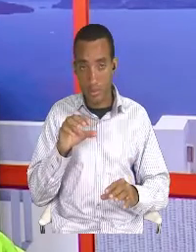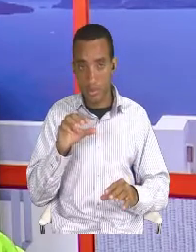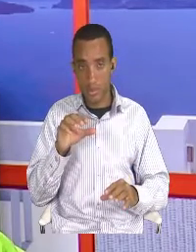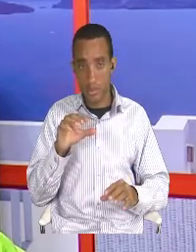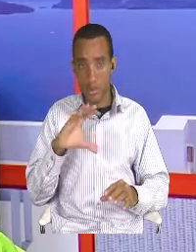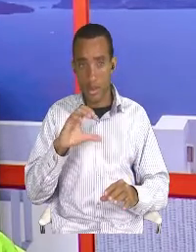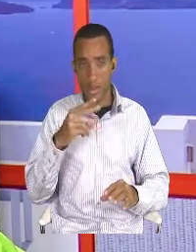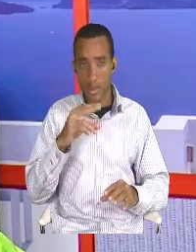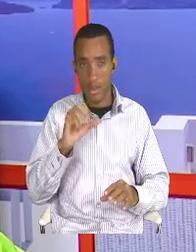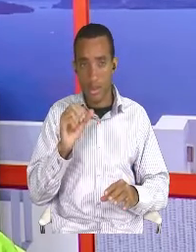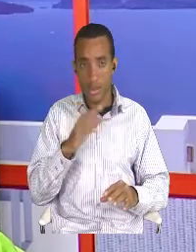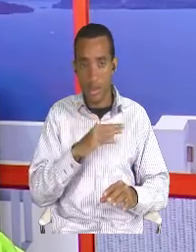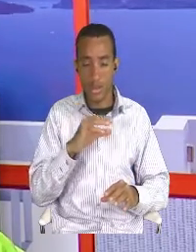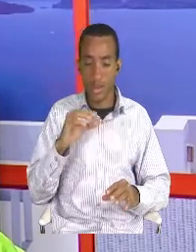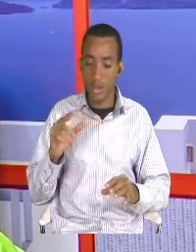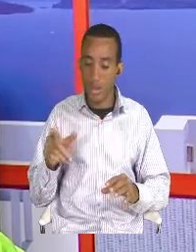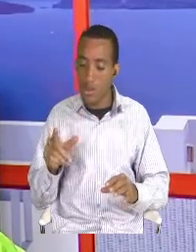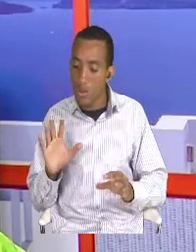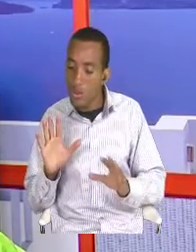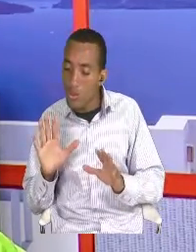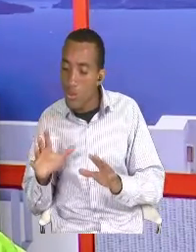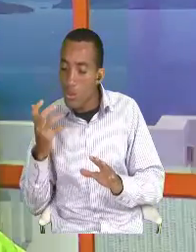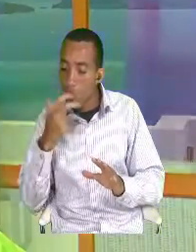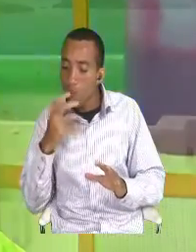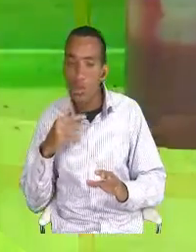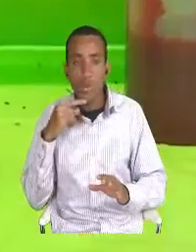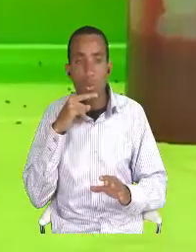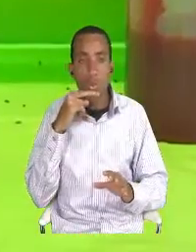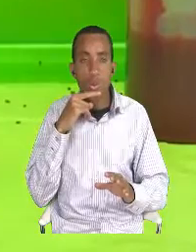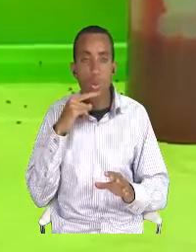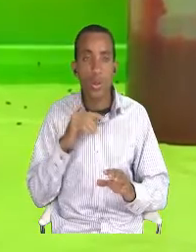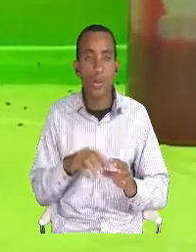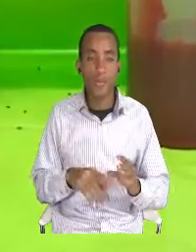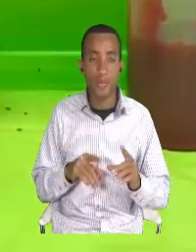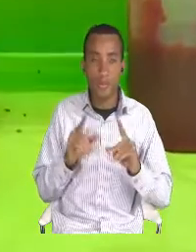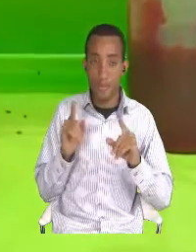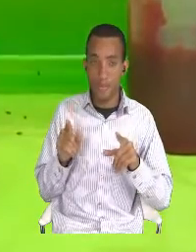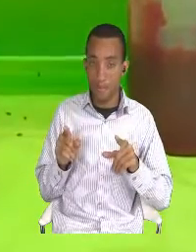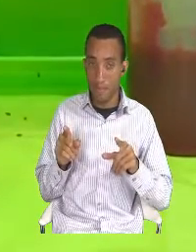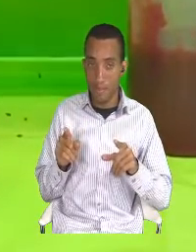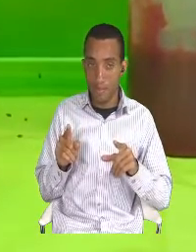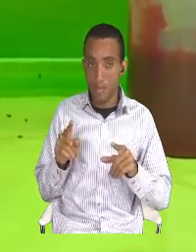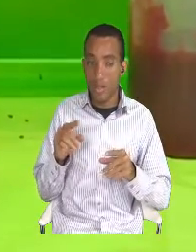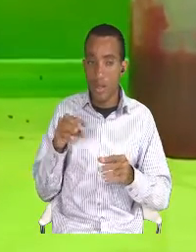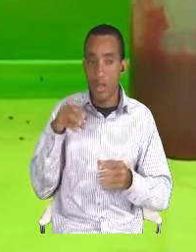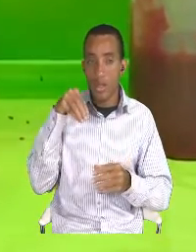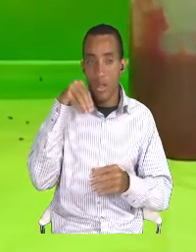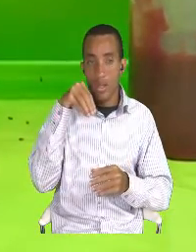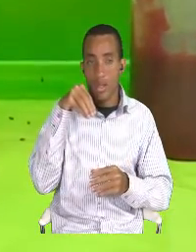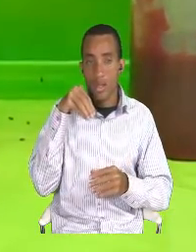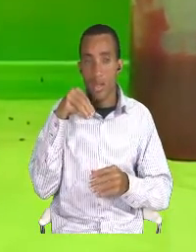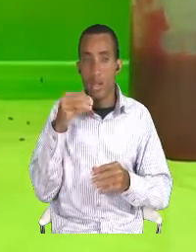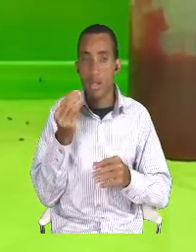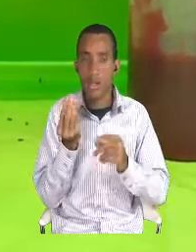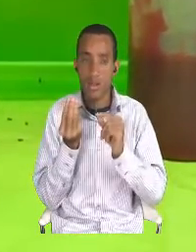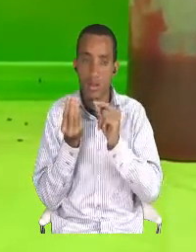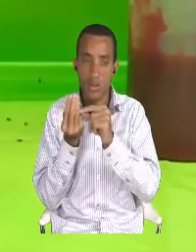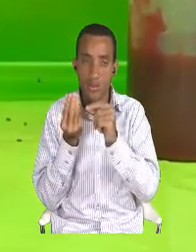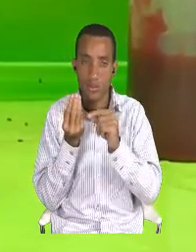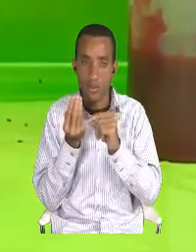frutos rojos, le agregamos las gotas de chocolate, yo acá traje unas fresitas por si le pueden agregar, ojalá sea fruta